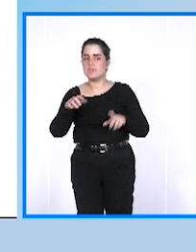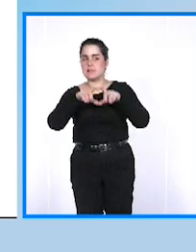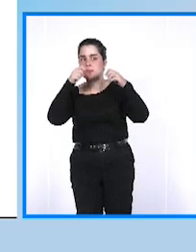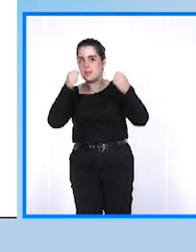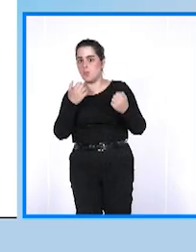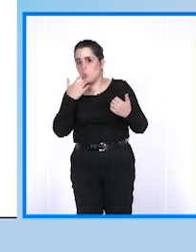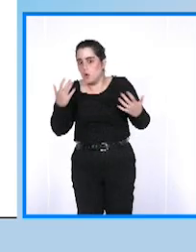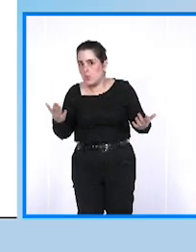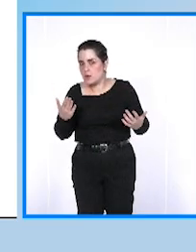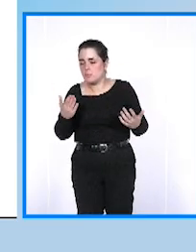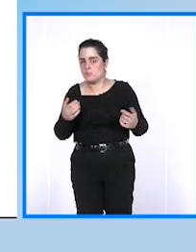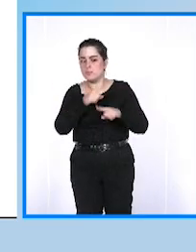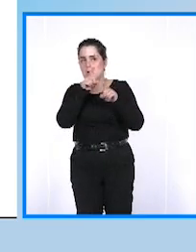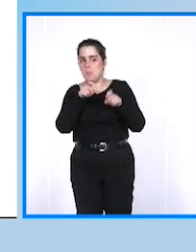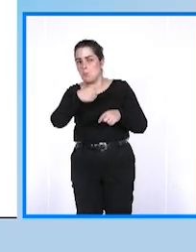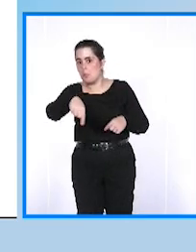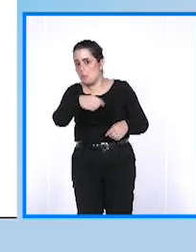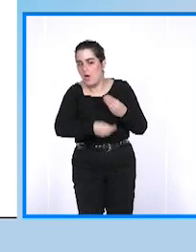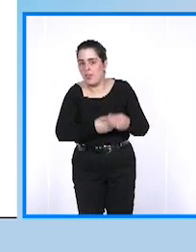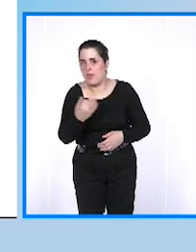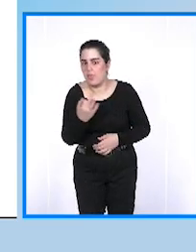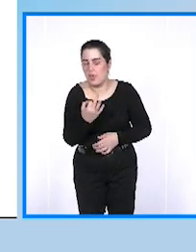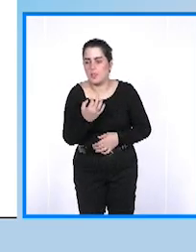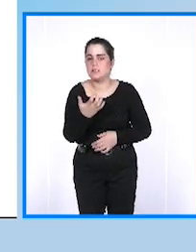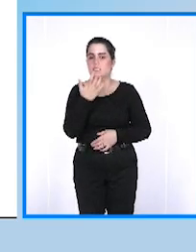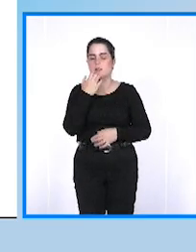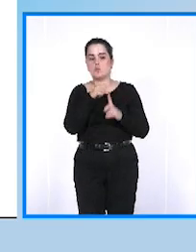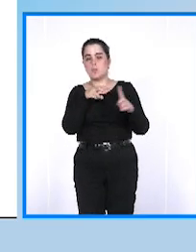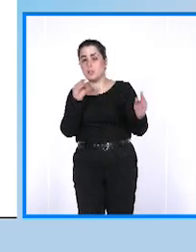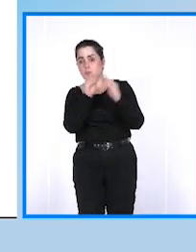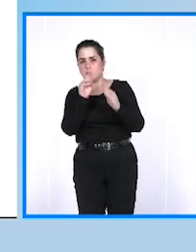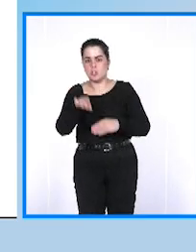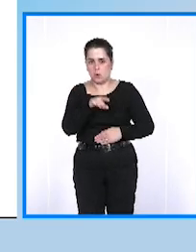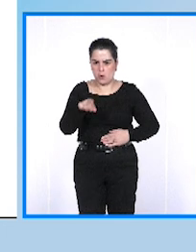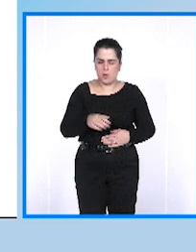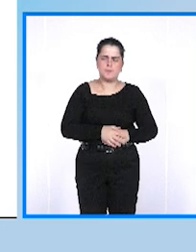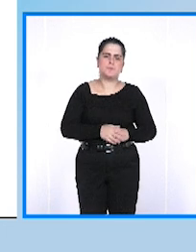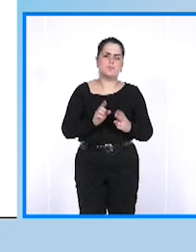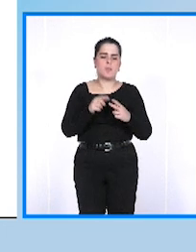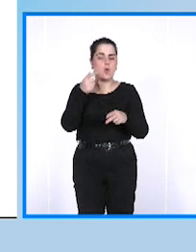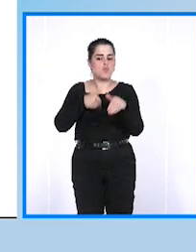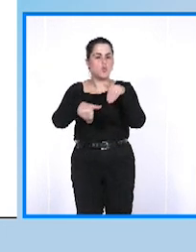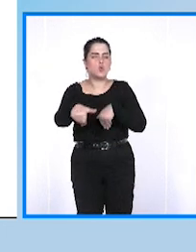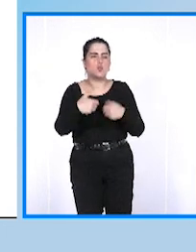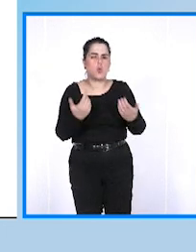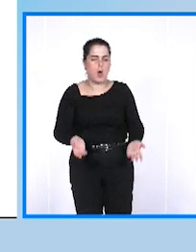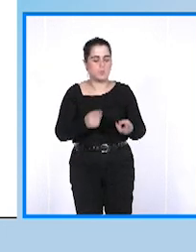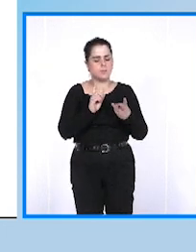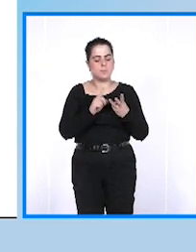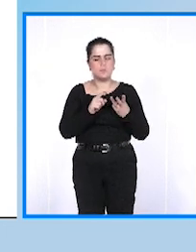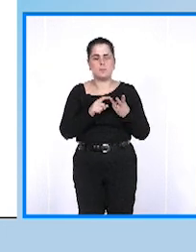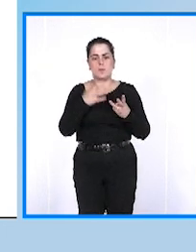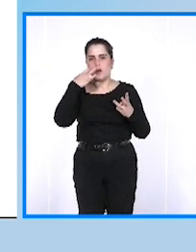ejemplo qué preguntas os hemos hecho si compartía o no la visión qué perspectivas de futuro si